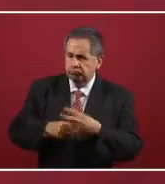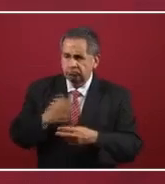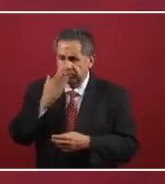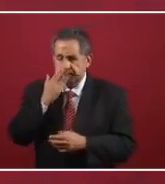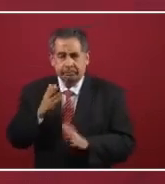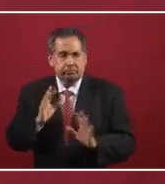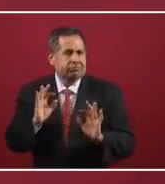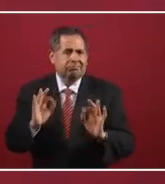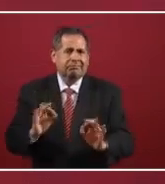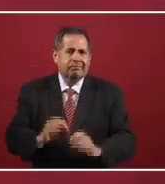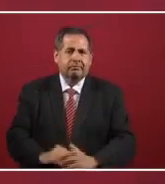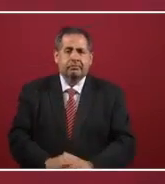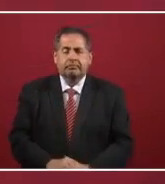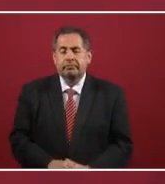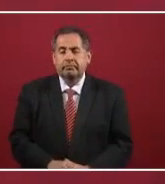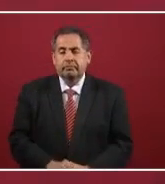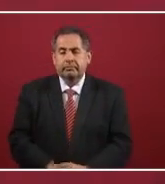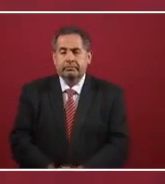del sindicato.